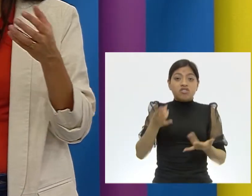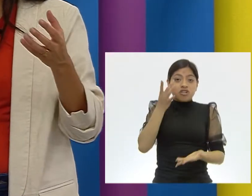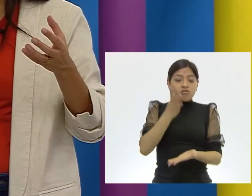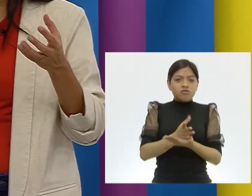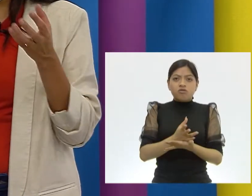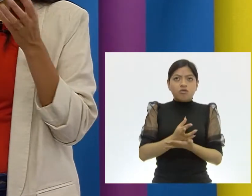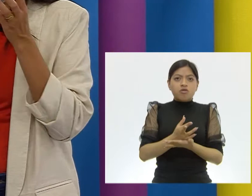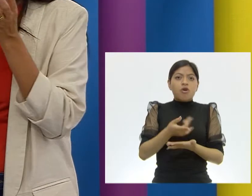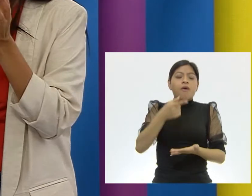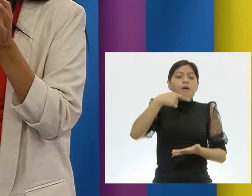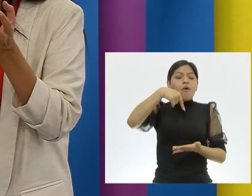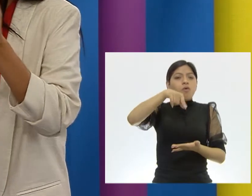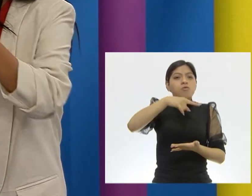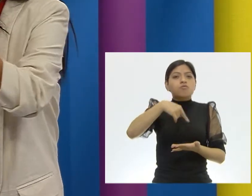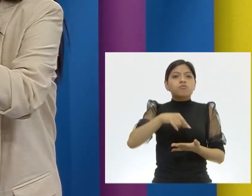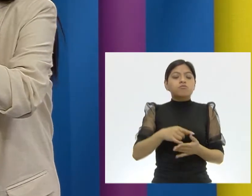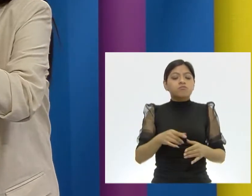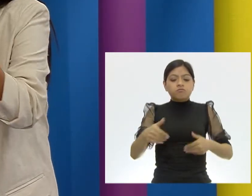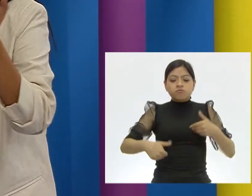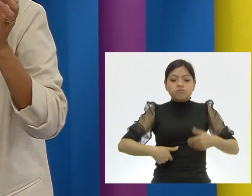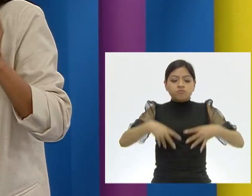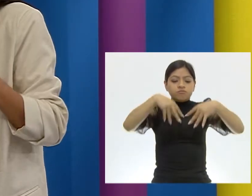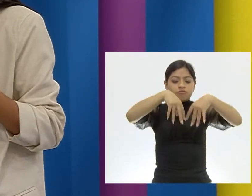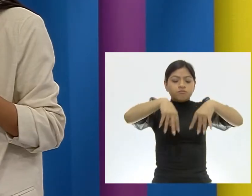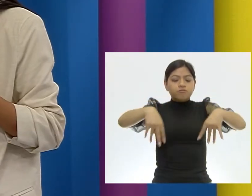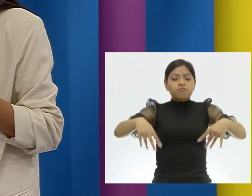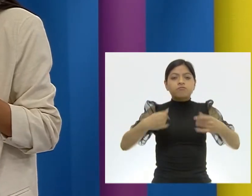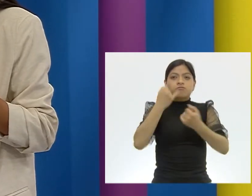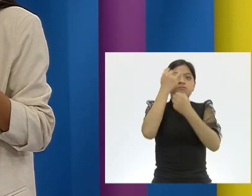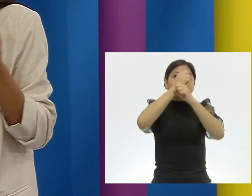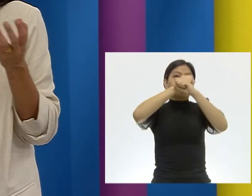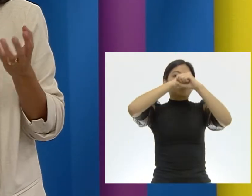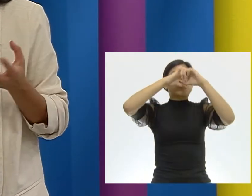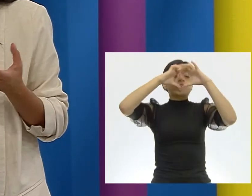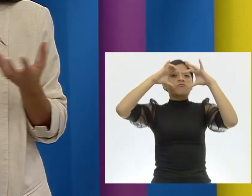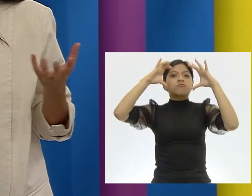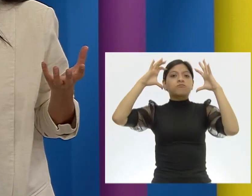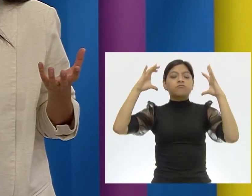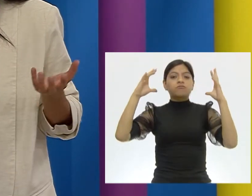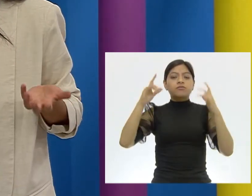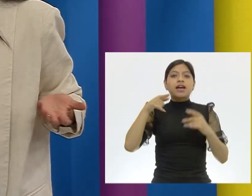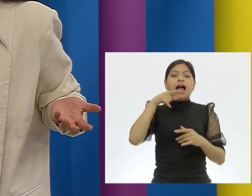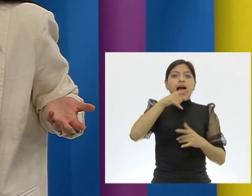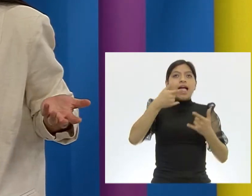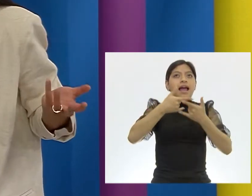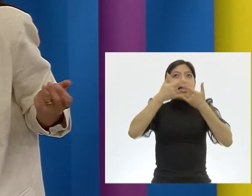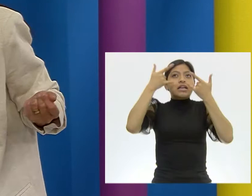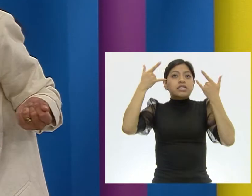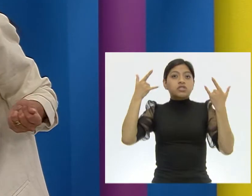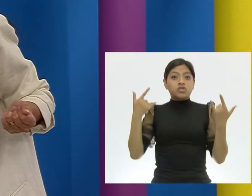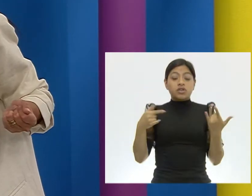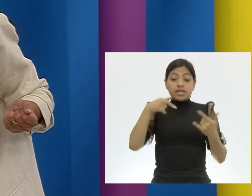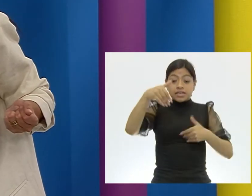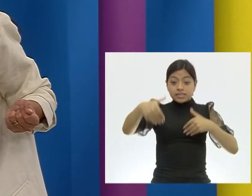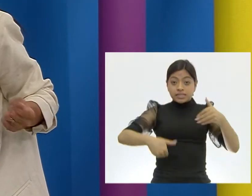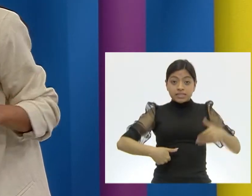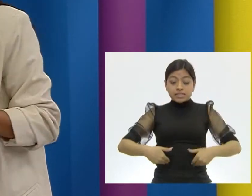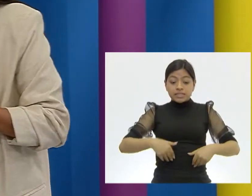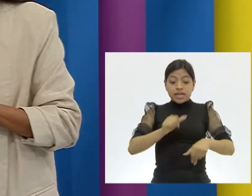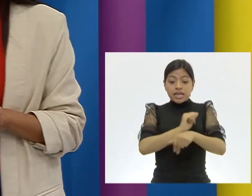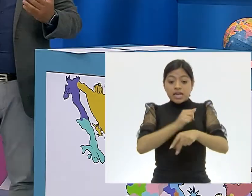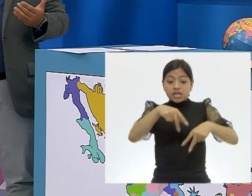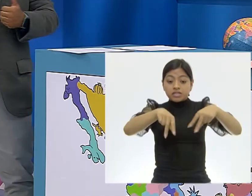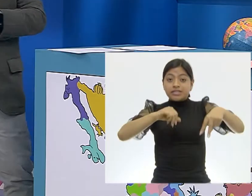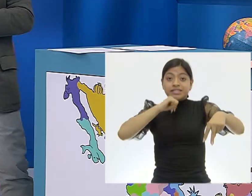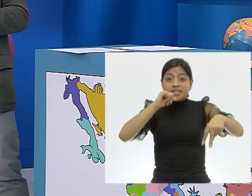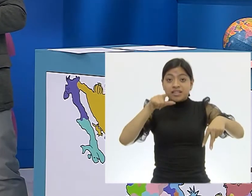nos llevaron a escenarios imaginarios y nos llevaron a vivir historias que de otra forma pues no hubiéramos podido vivir.